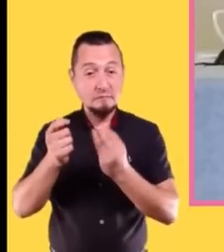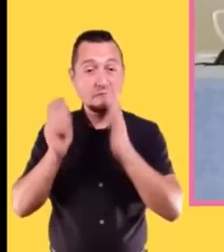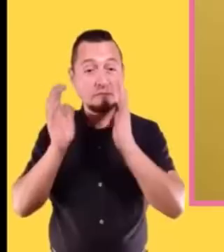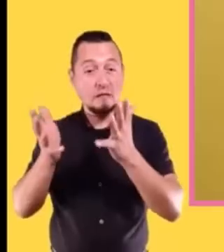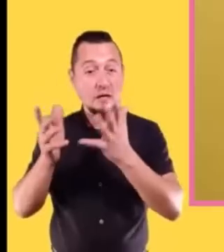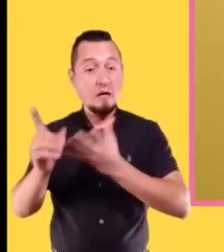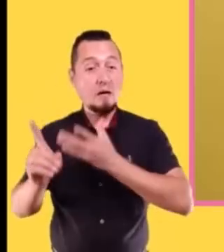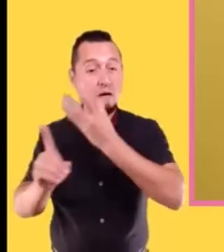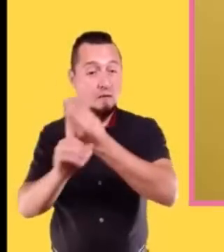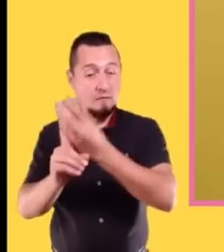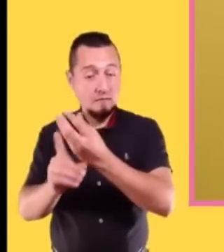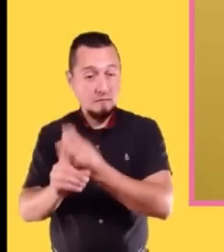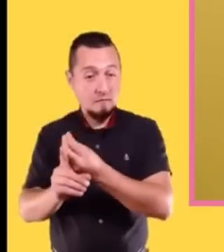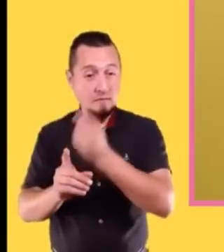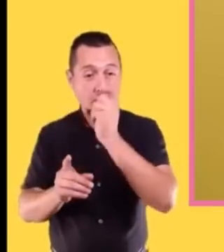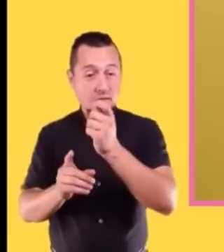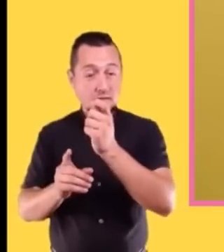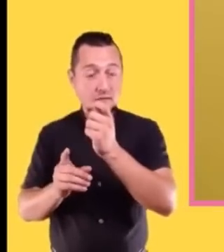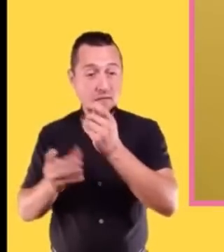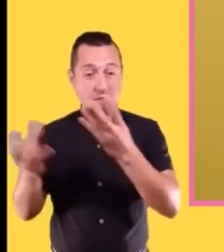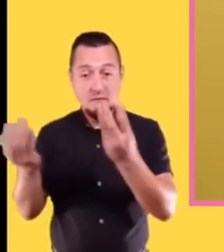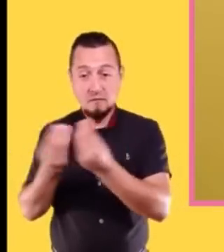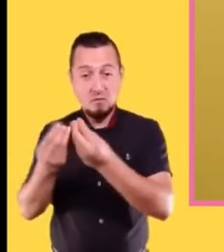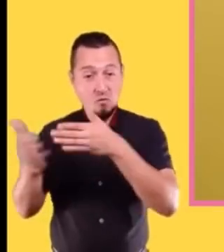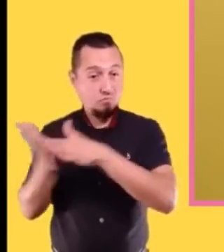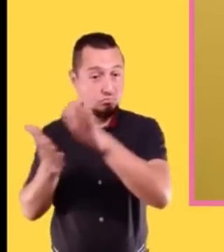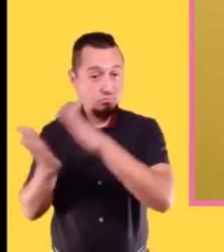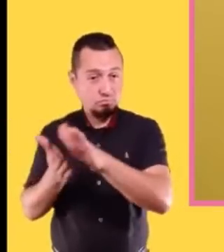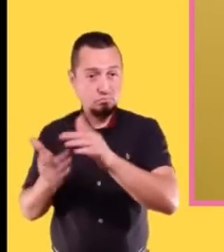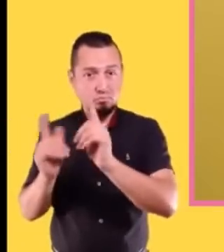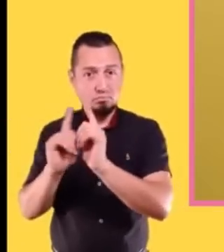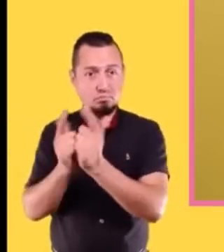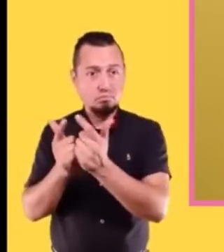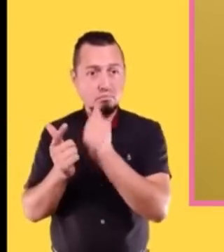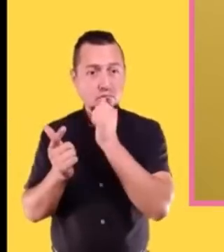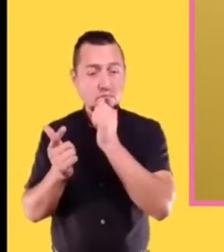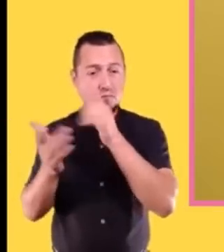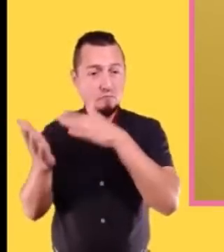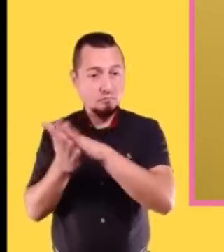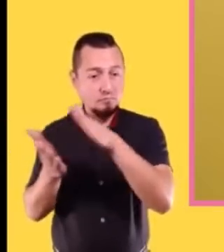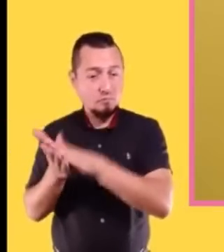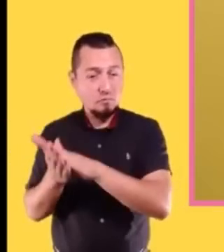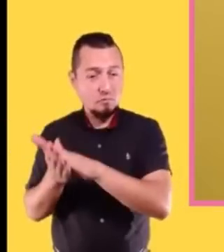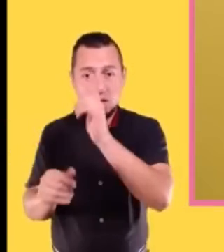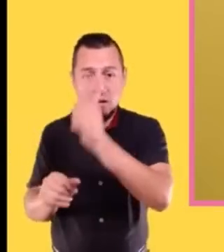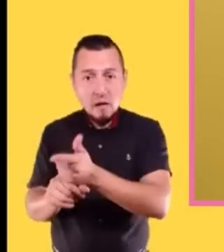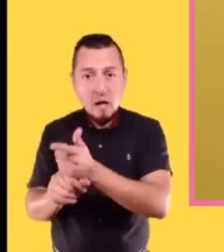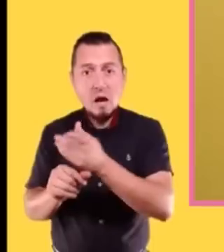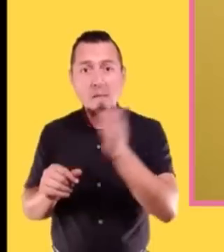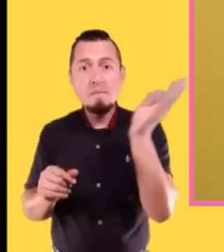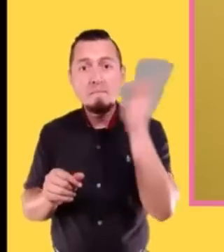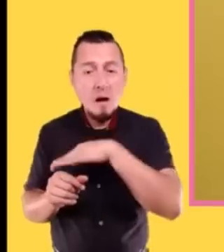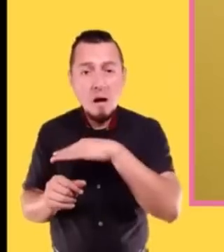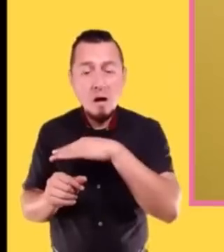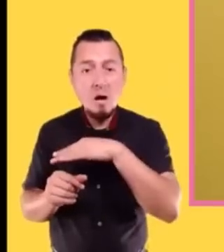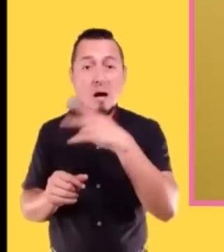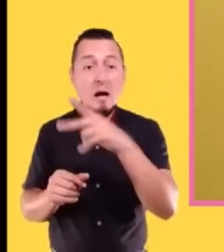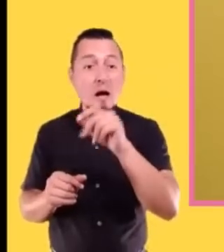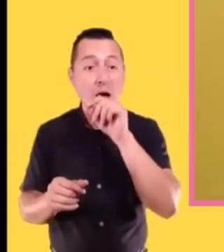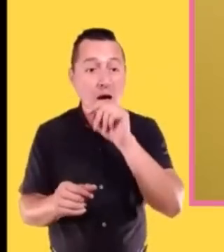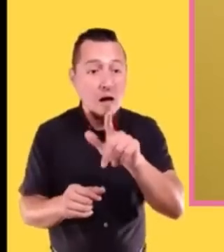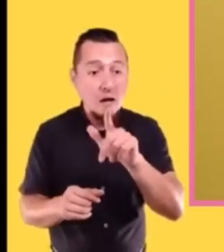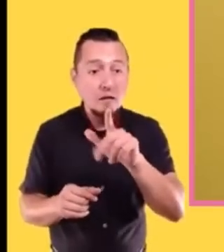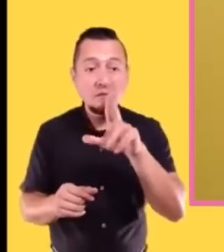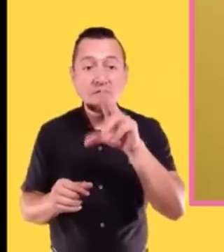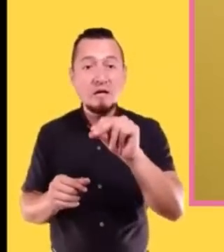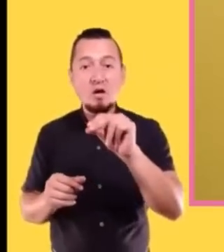extraño que sale un tiraje, recordemos que son millones y millones de libros los que se imprimen, detectan un error, lo corrigen y a lo mejor lo que le llega a Jalisco ya no trae el error. Eso